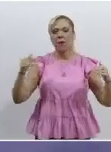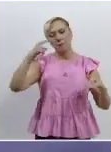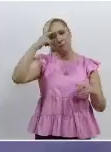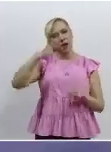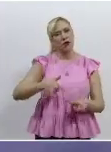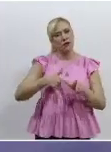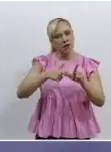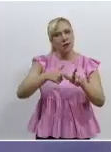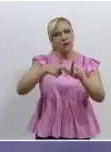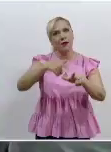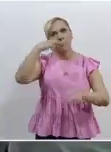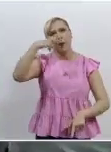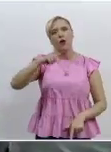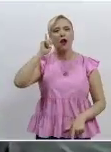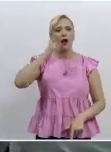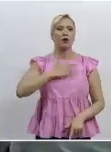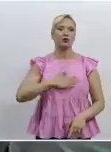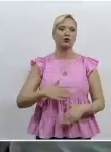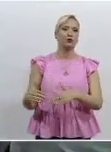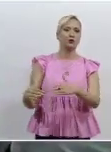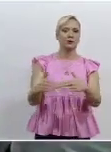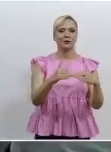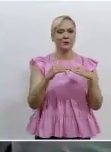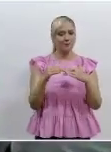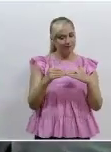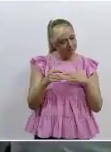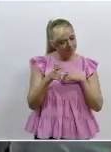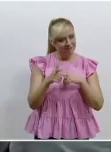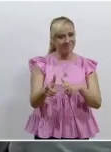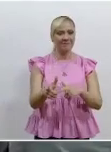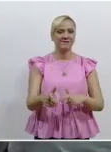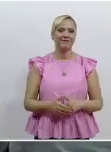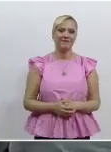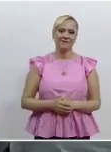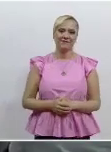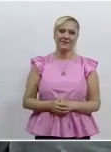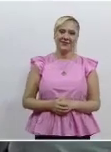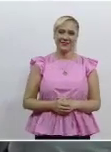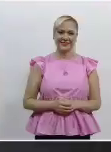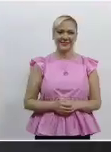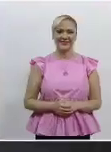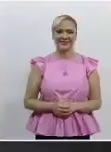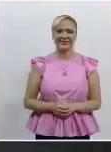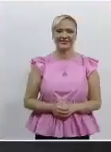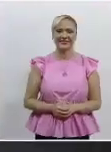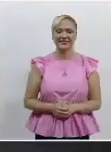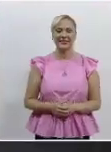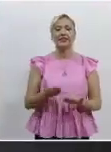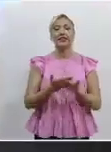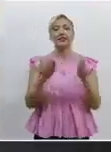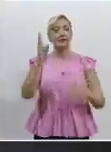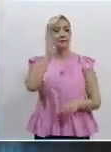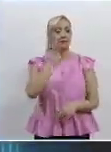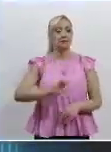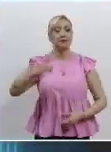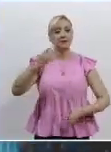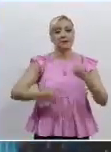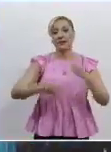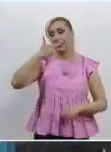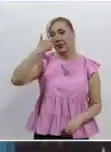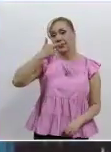lucha por un país más justo. Para el canal del Poder Judicial de la Federación, Mario López Peña. La ministra Ana